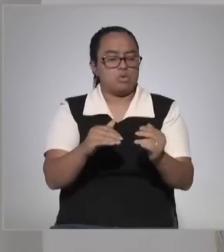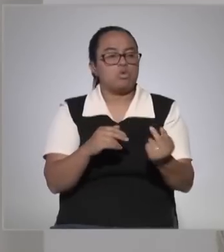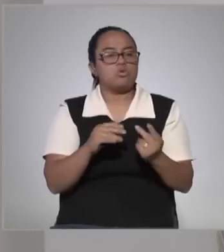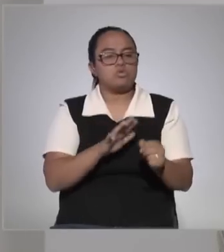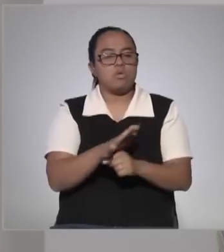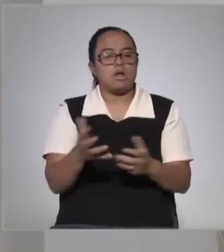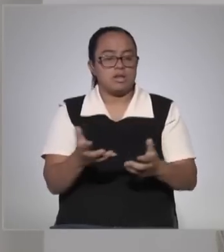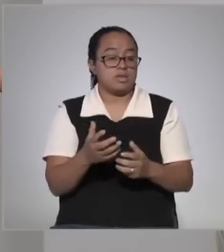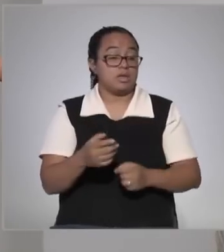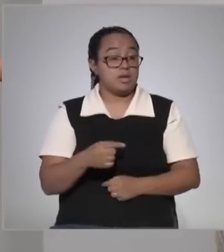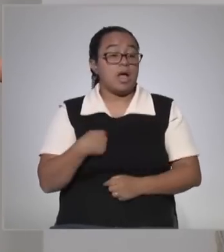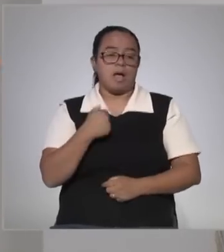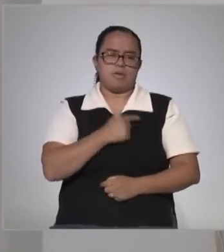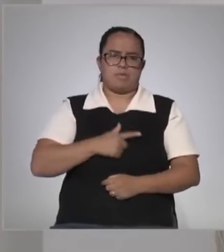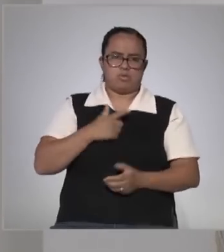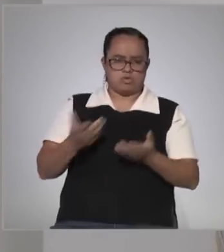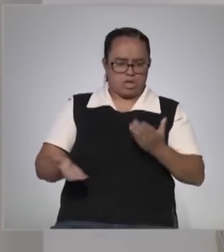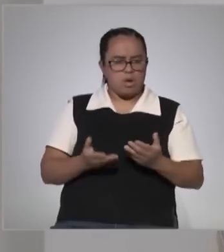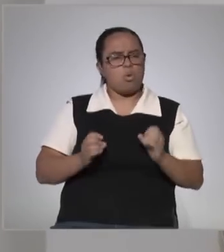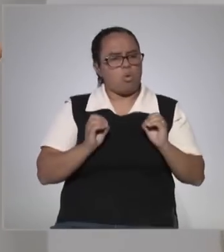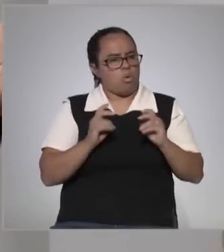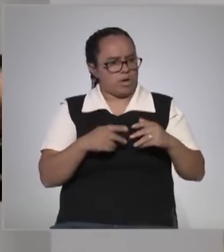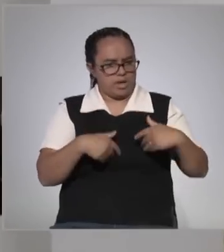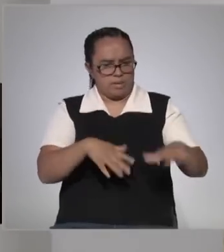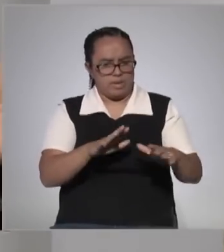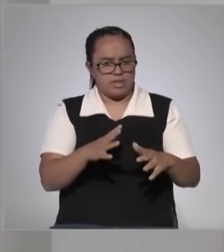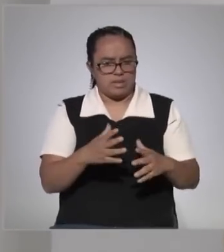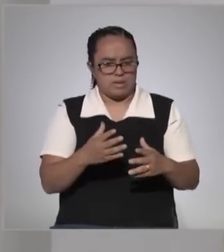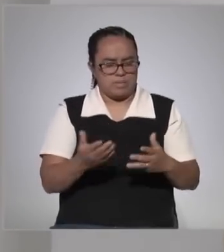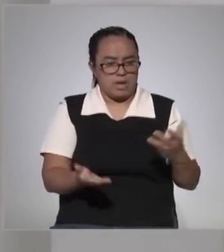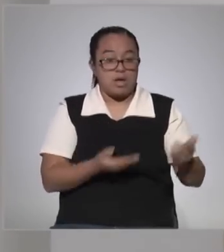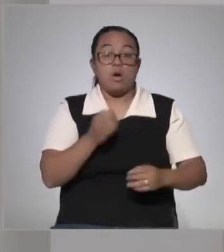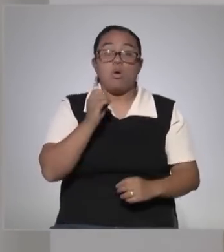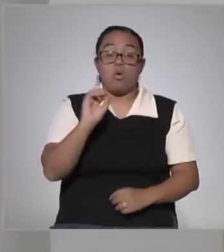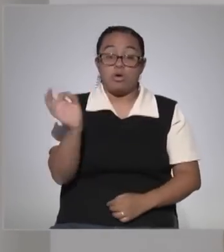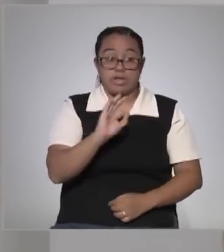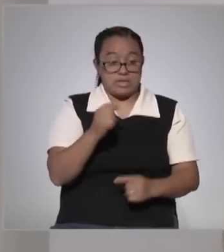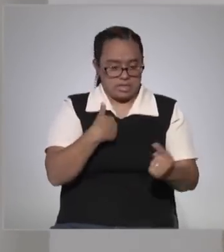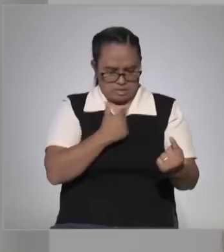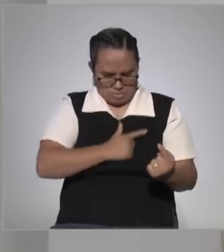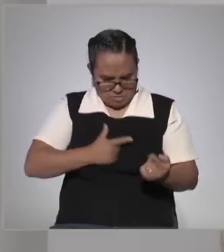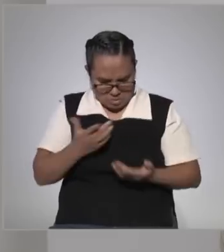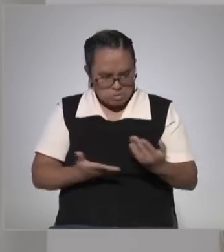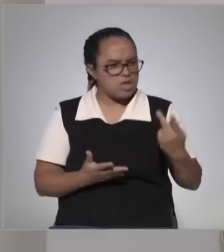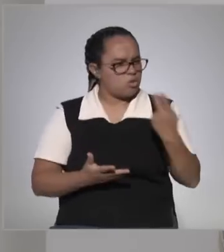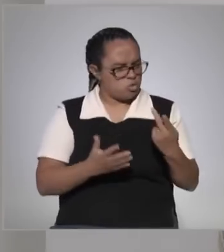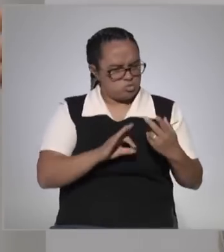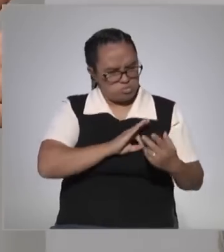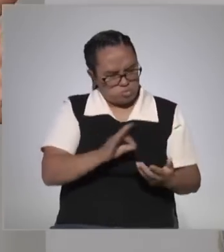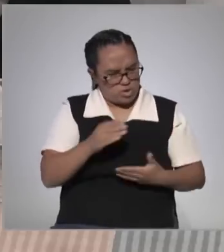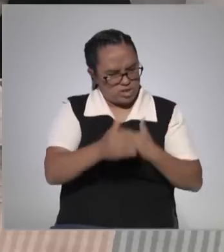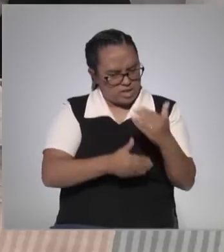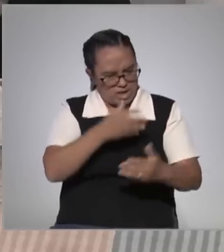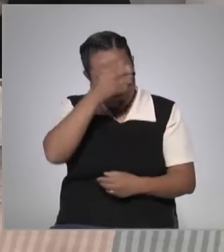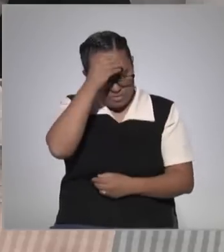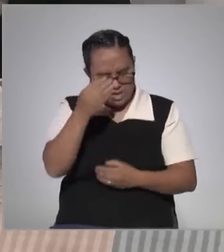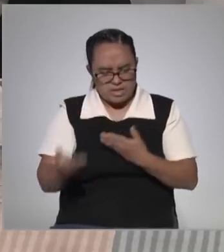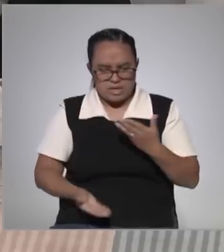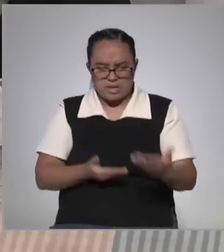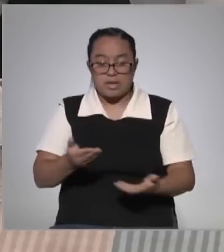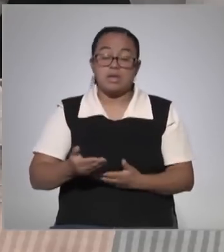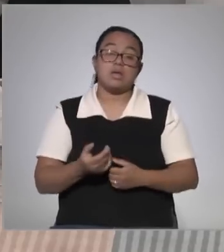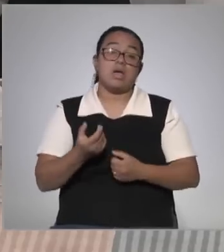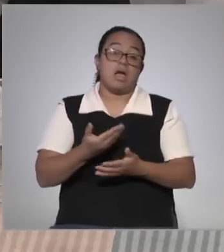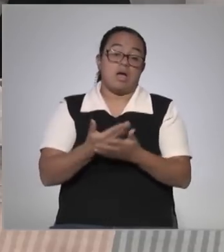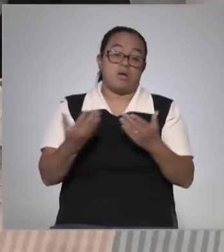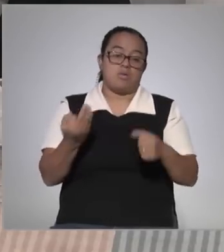gusta bailar, pues vete a bailar, ¿no? O sea, si a mí me gusta y quiero aprender, pues tendré que aprender con el otro, pero si no, pues no, hay un romanticismo también,